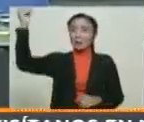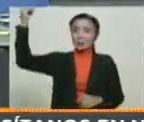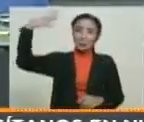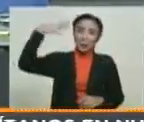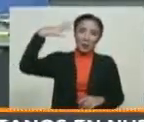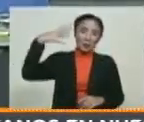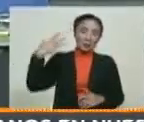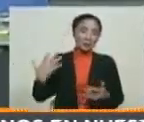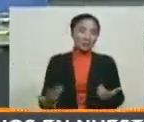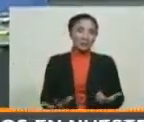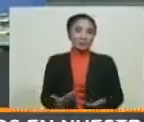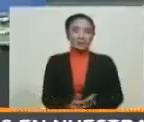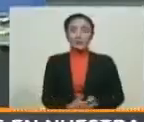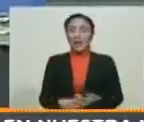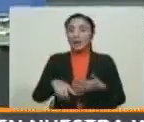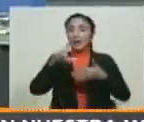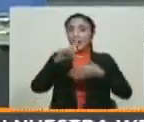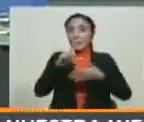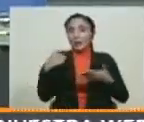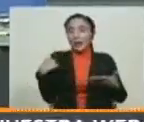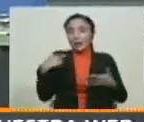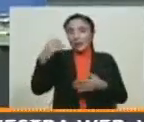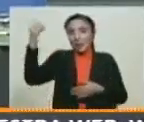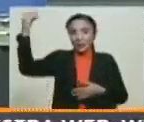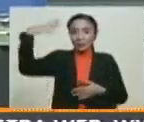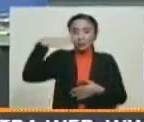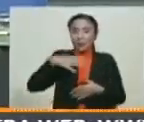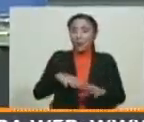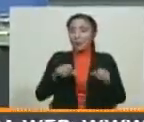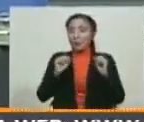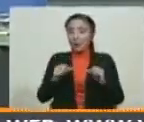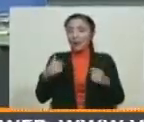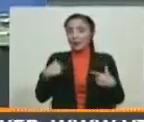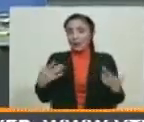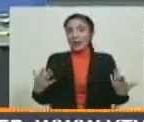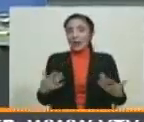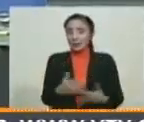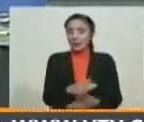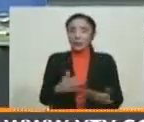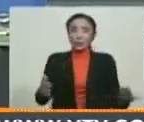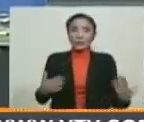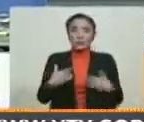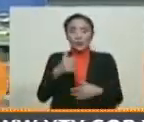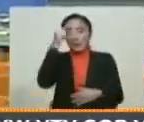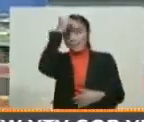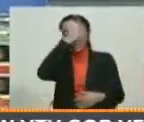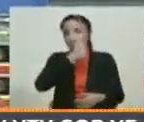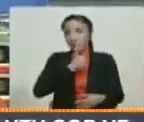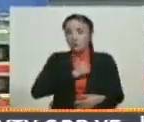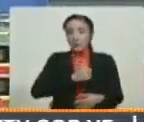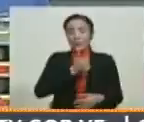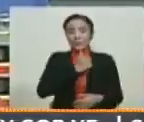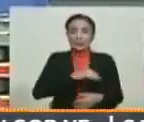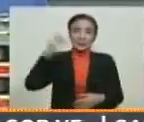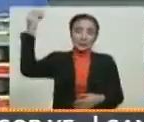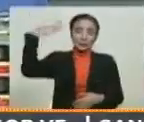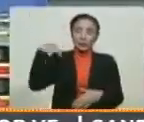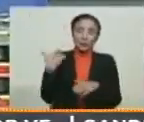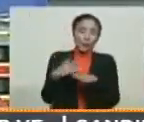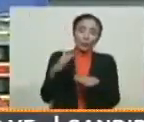y los latinos americanos les digo al imperialismo gringo en